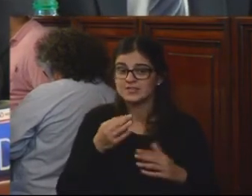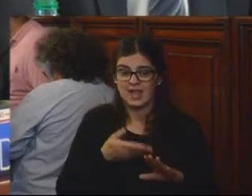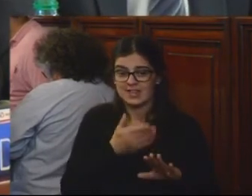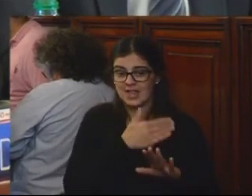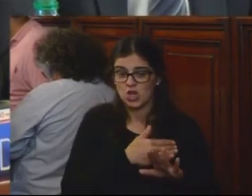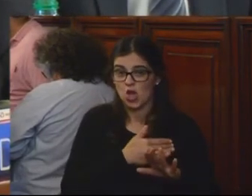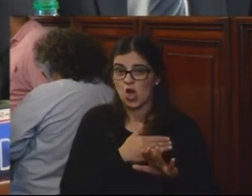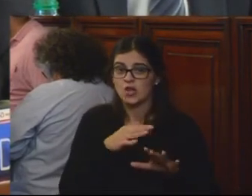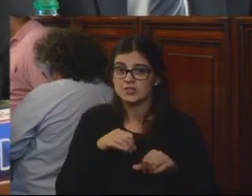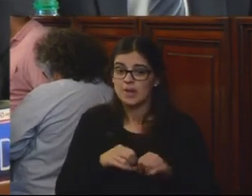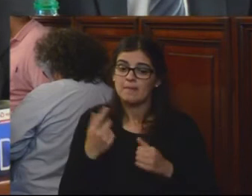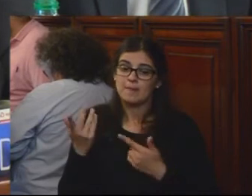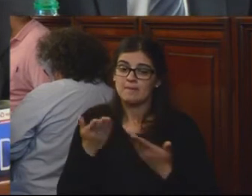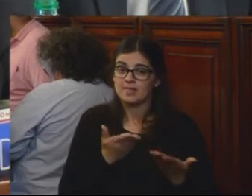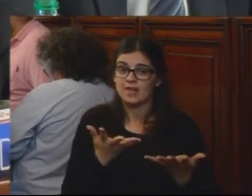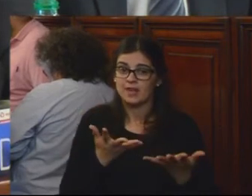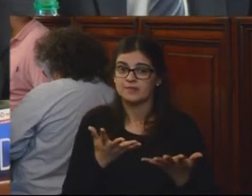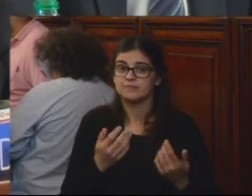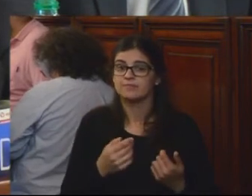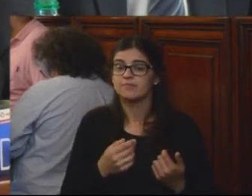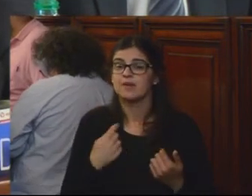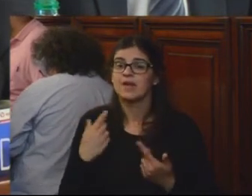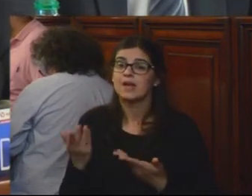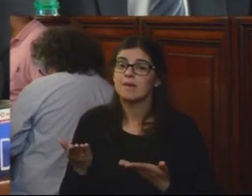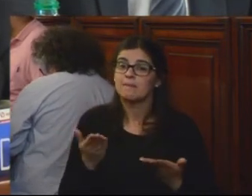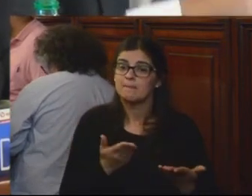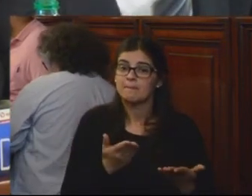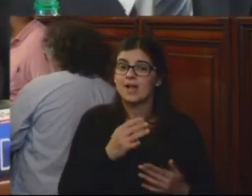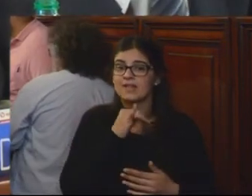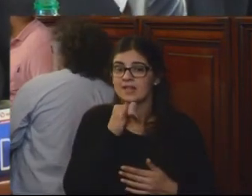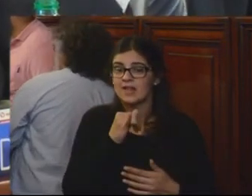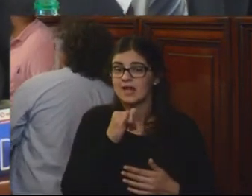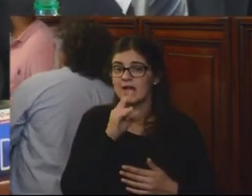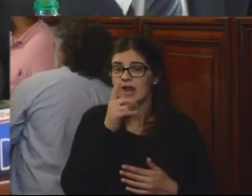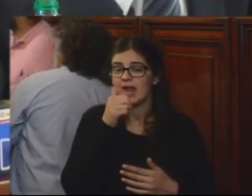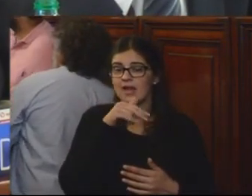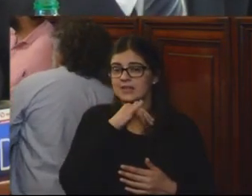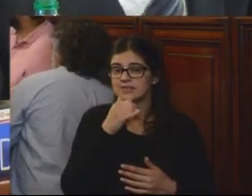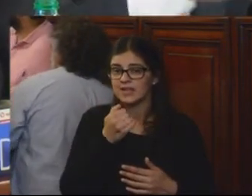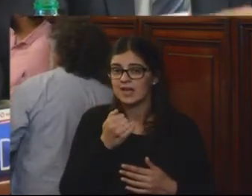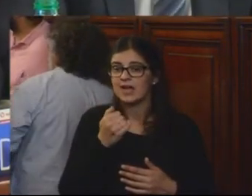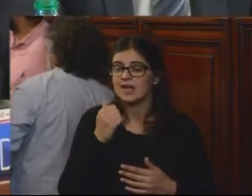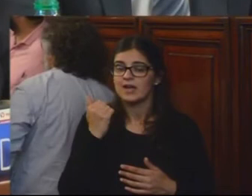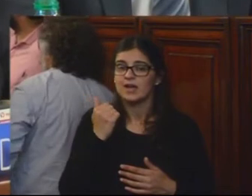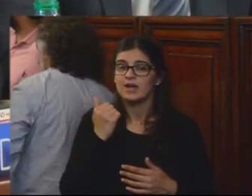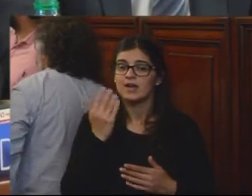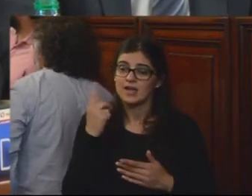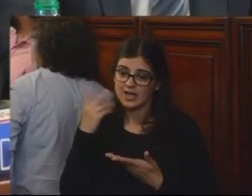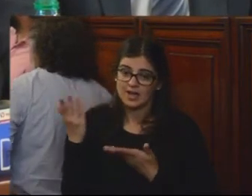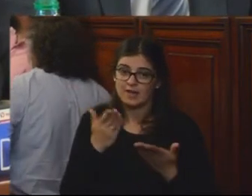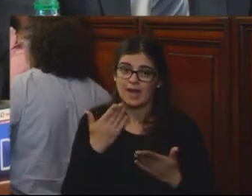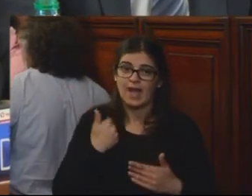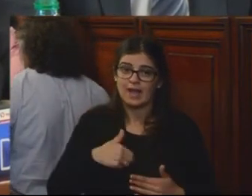de invitar a la relatora invito al relator a la lanza e hizo en danza que venga la argentina